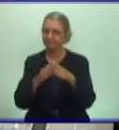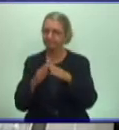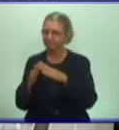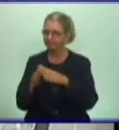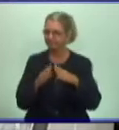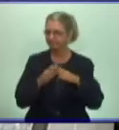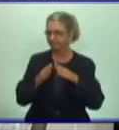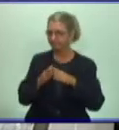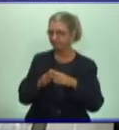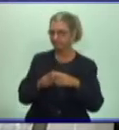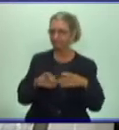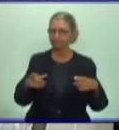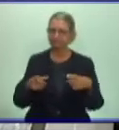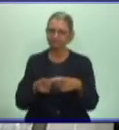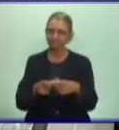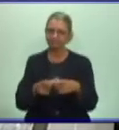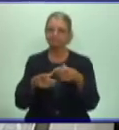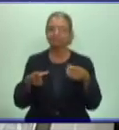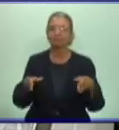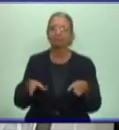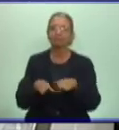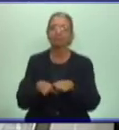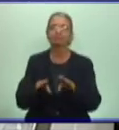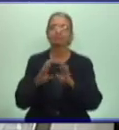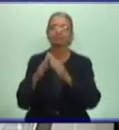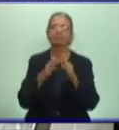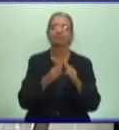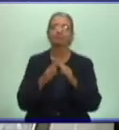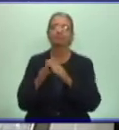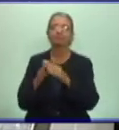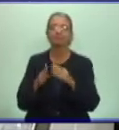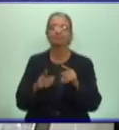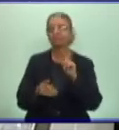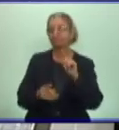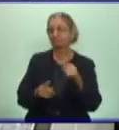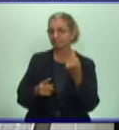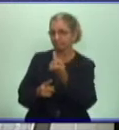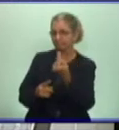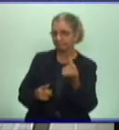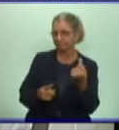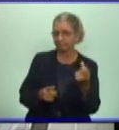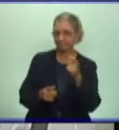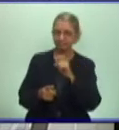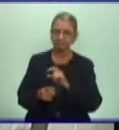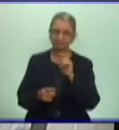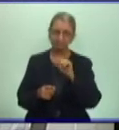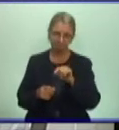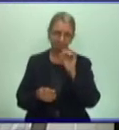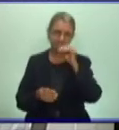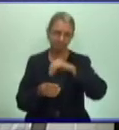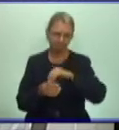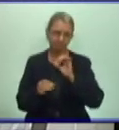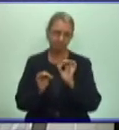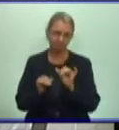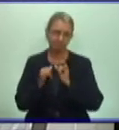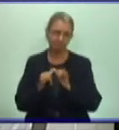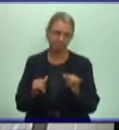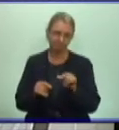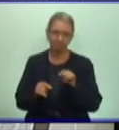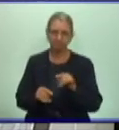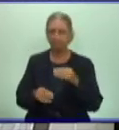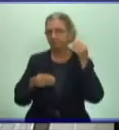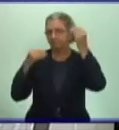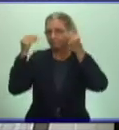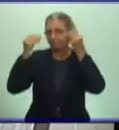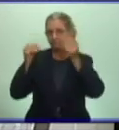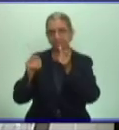su consejo. Por tanto, eso es lo que entendemos por localidad y así en cada uno de los grados se precisa. Hay también muchas dudas o preocupaciones con respecto